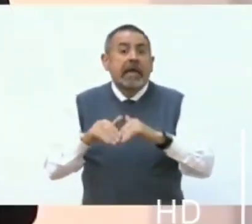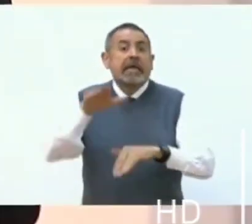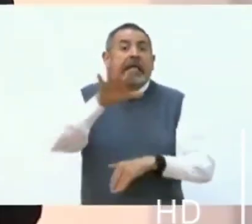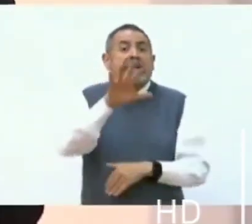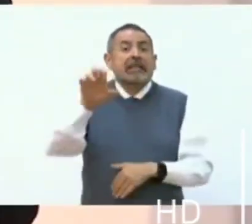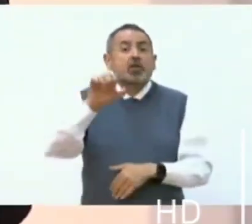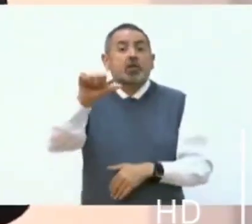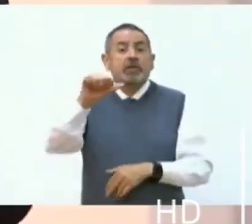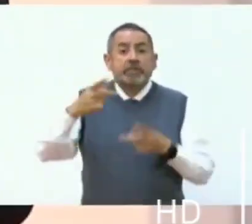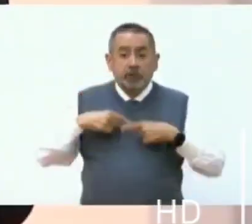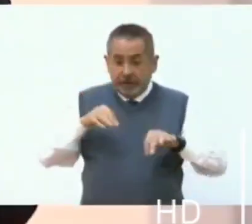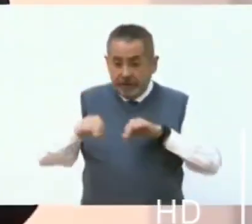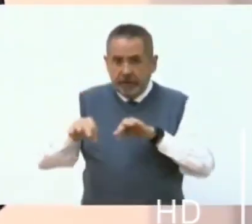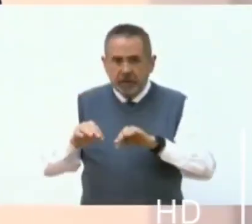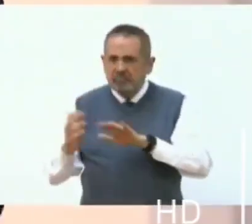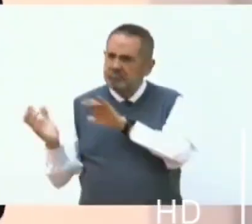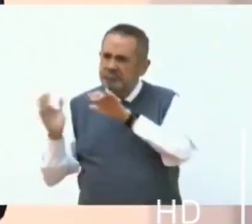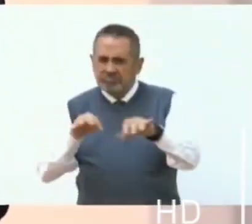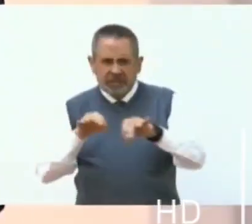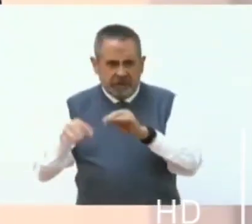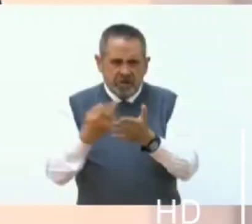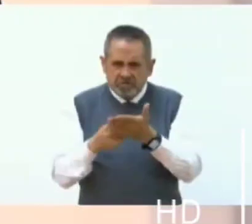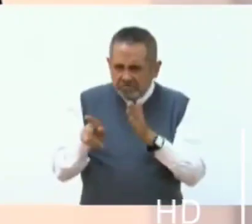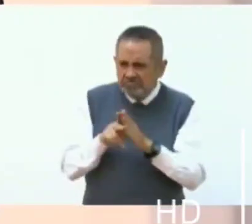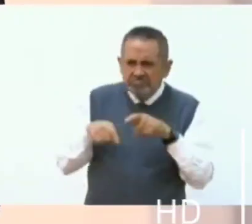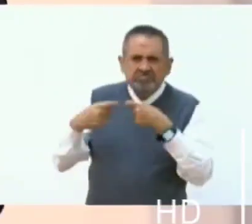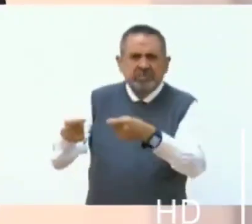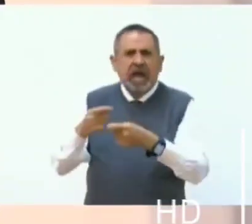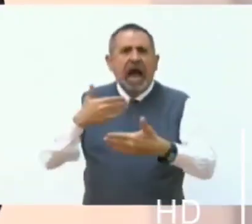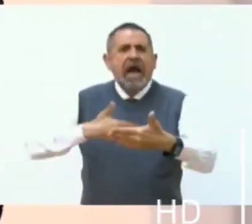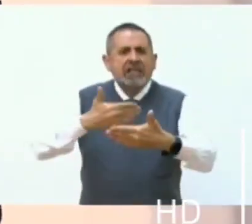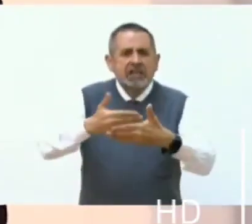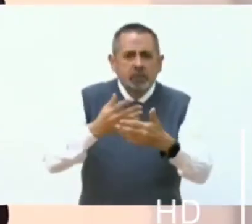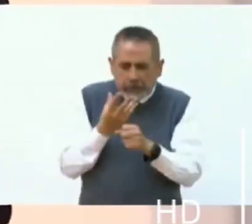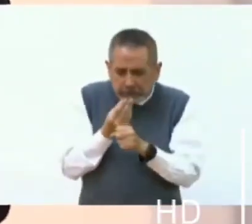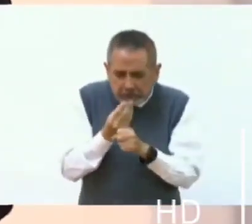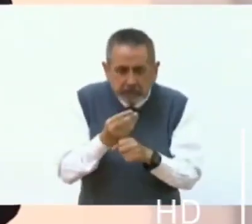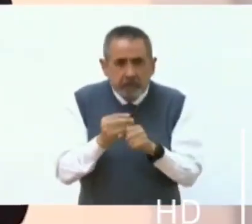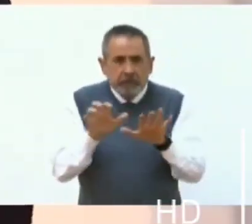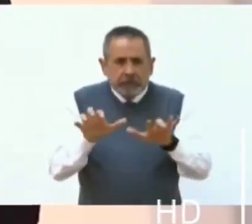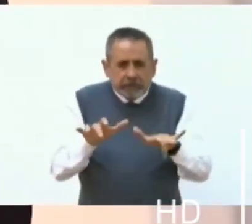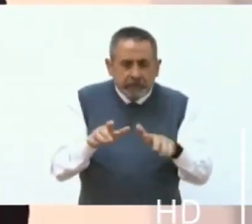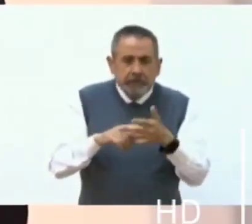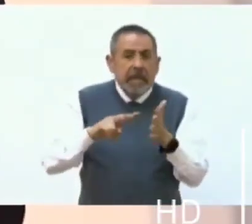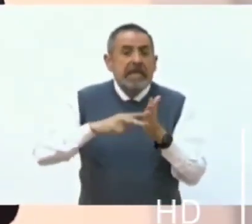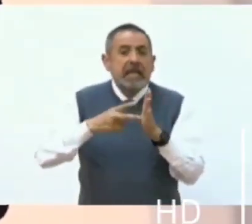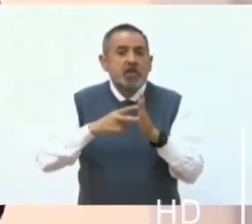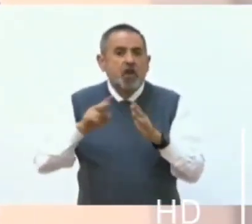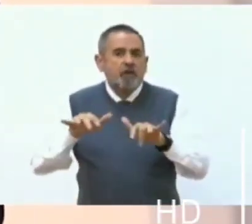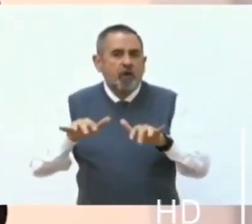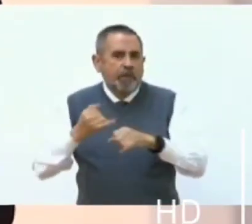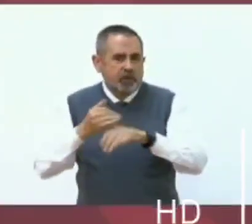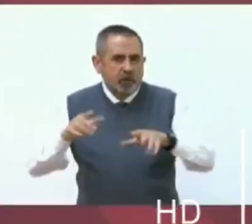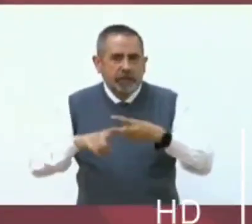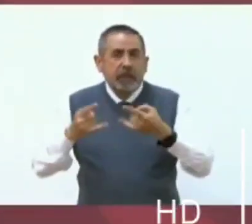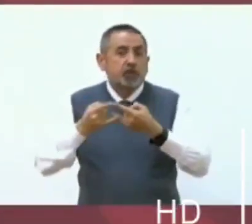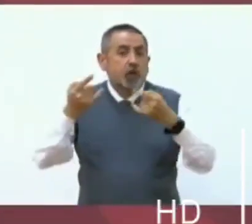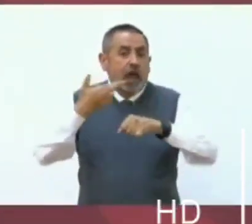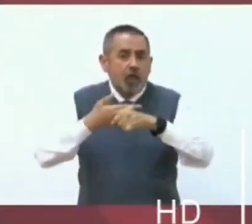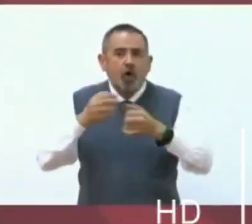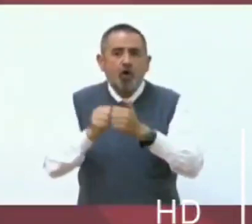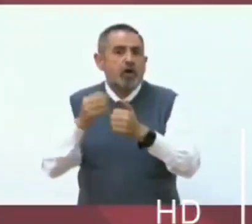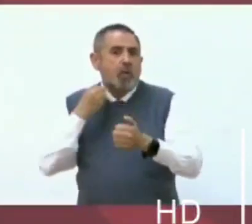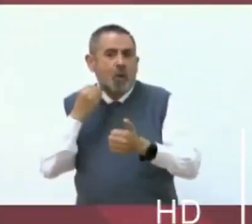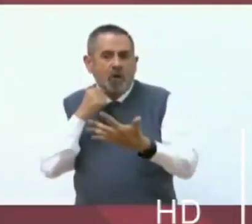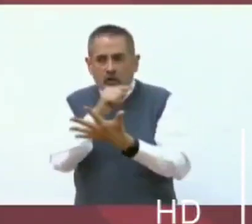516. Contratamos a archivistas, restauradores, digitalizadores, ingenieros informáticos, historiadores y abogados.